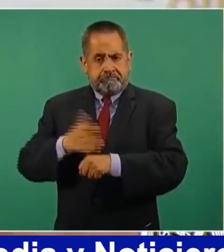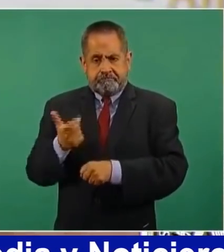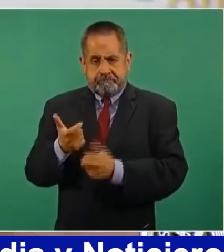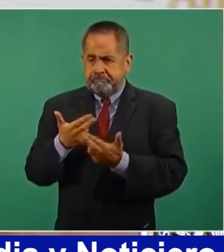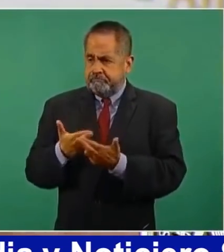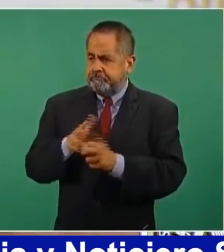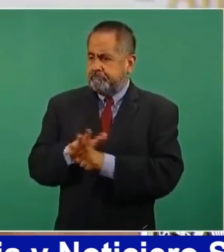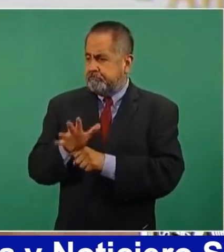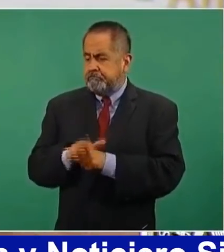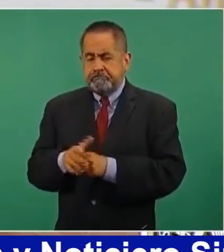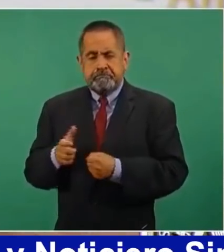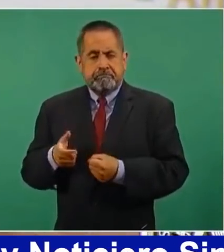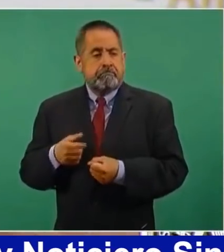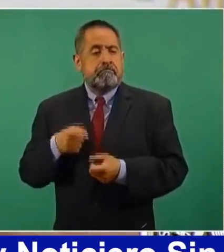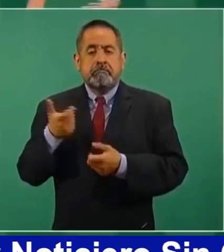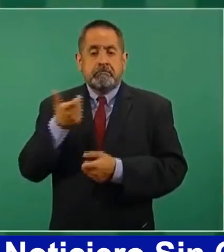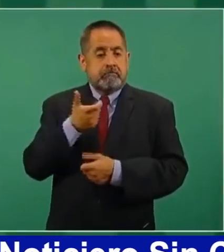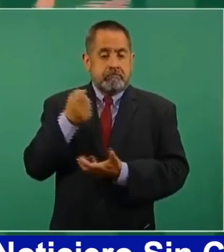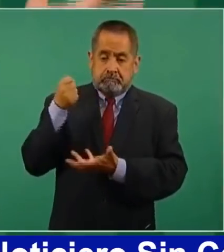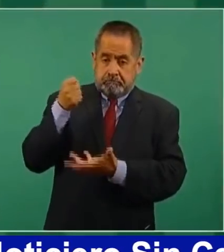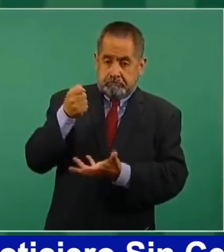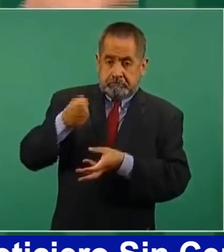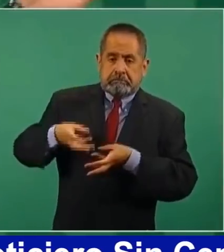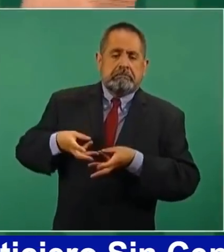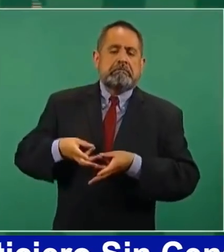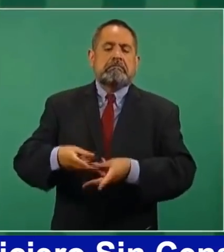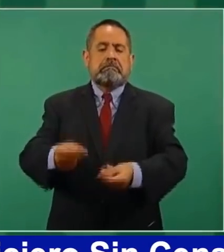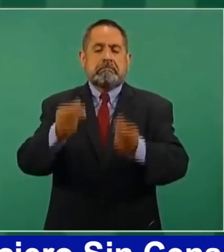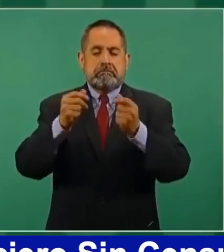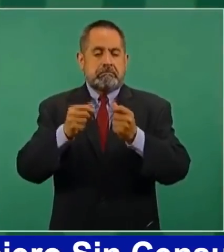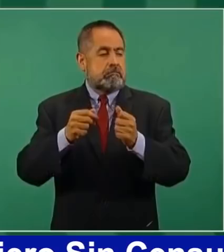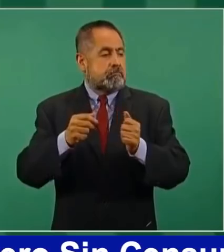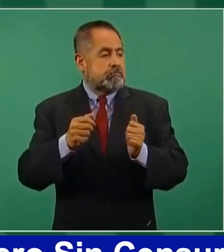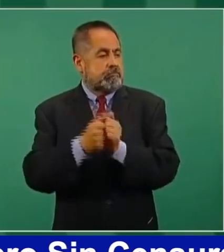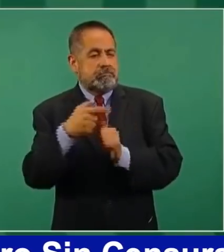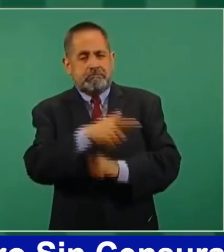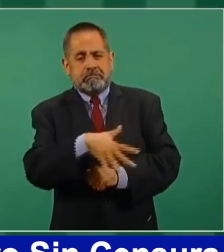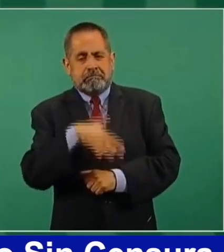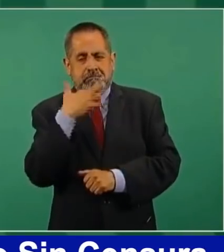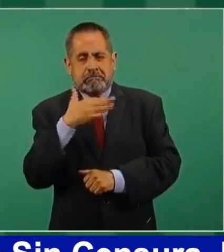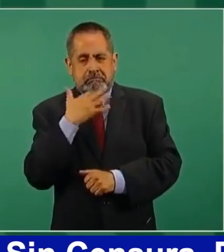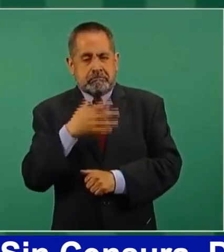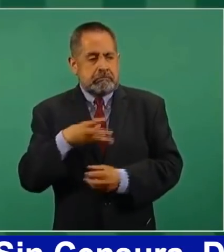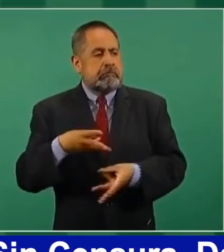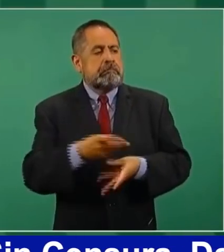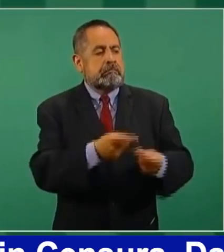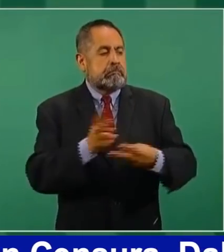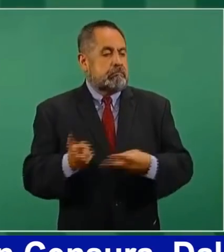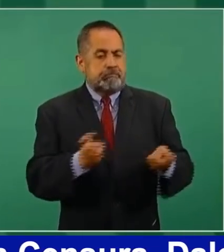de que ya no se va el dinero del presupuesto por el caño de la corrupción.